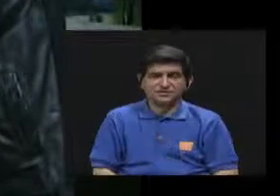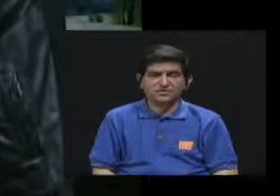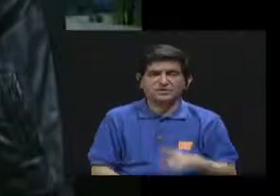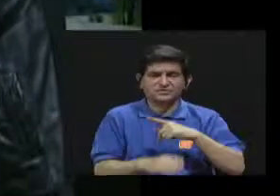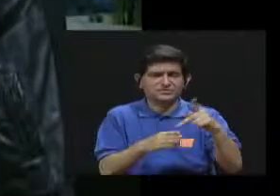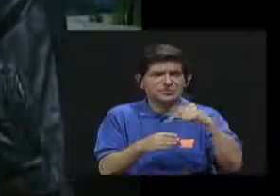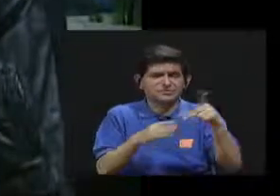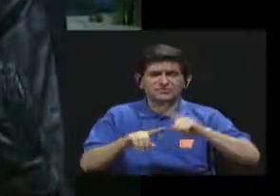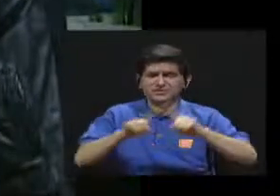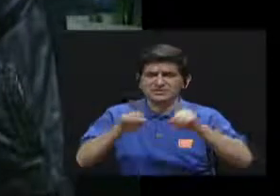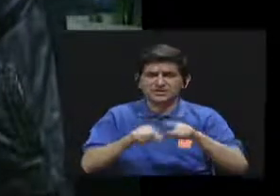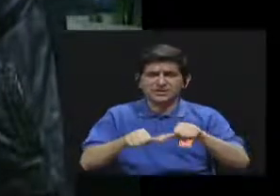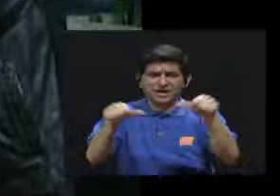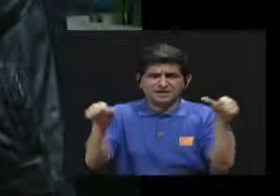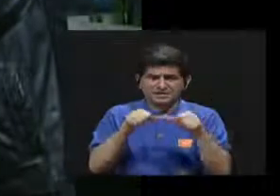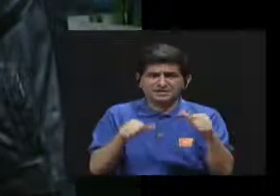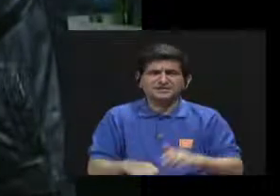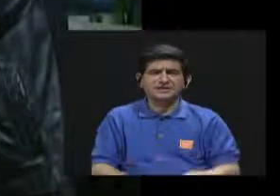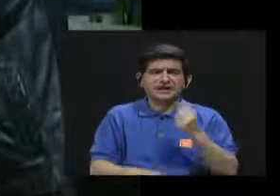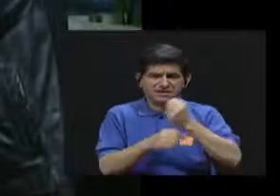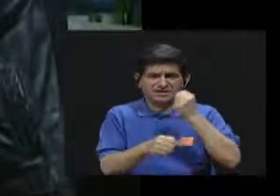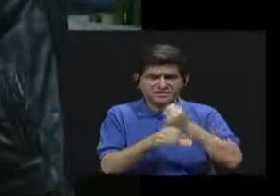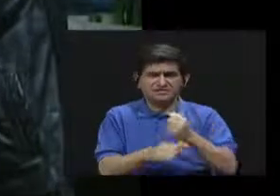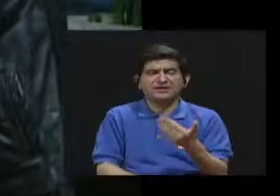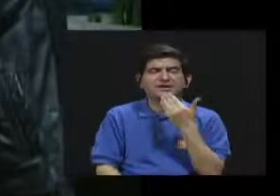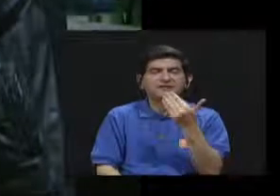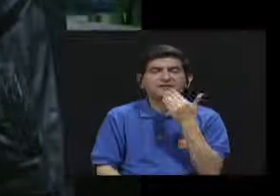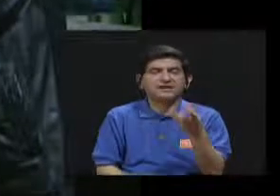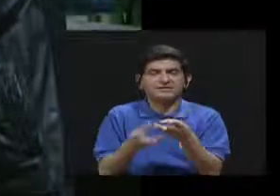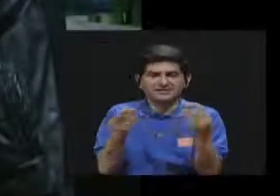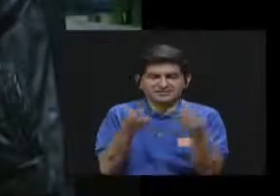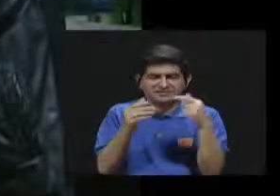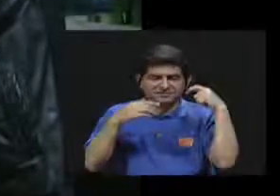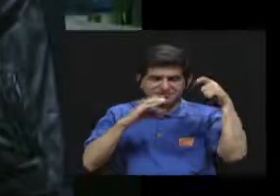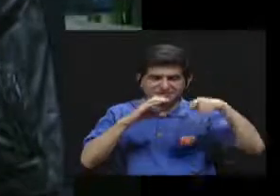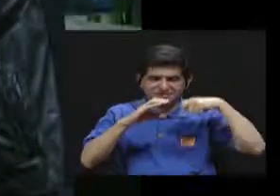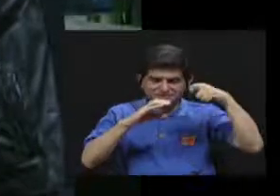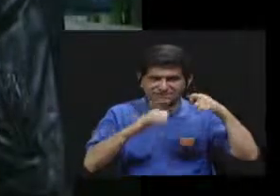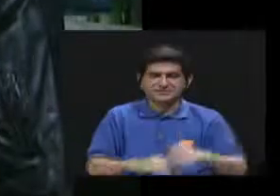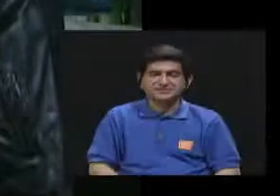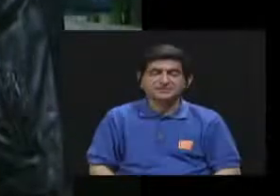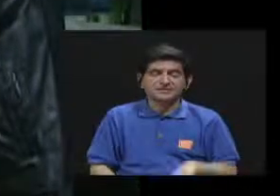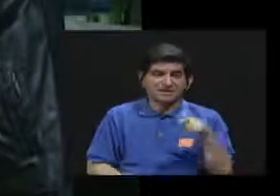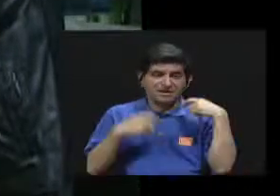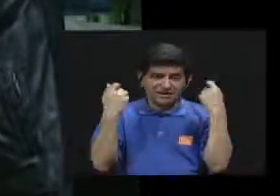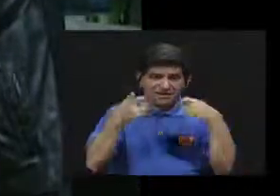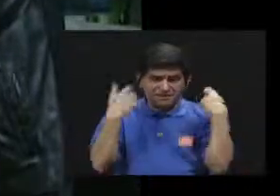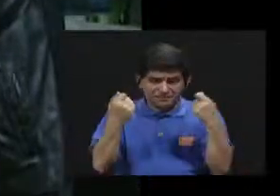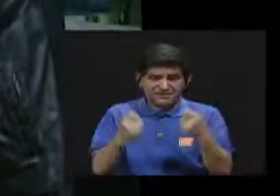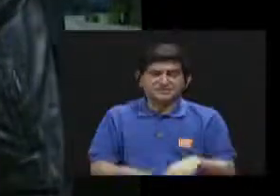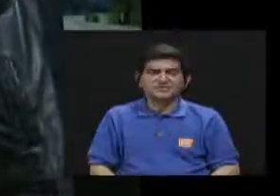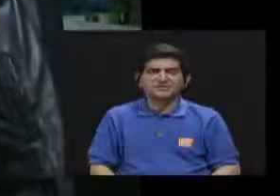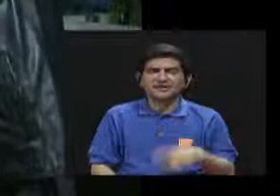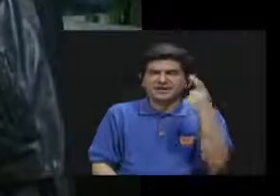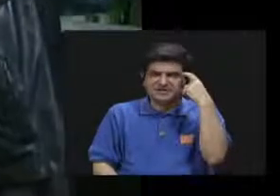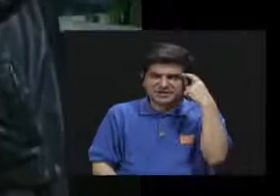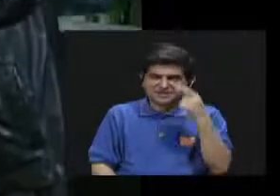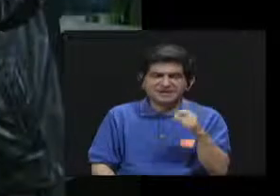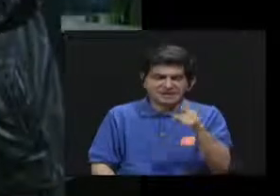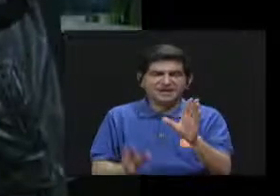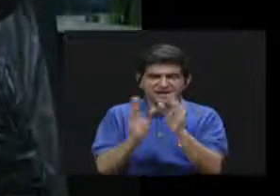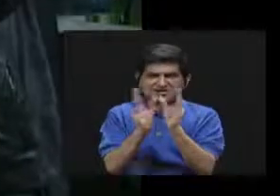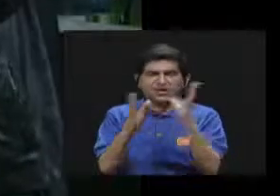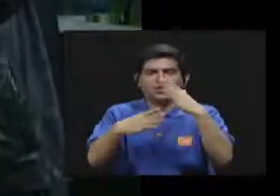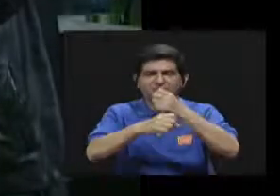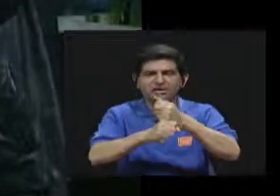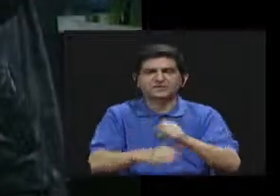audiovisual participaron. Hay que agradecer a la producción del festival en este año al haber tenido este acierto, que fue organizar ese congreso. Y la